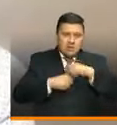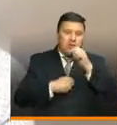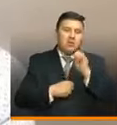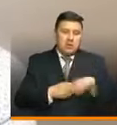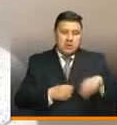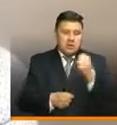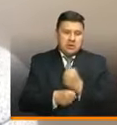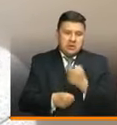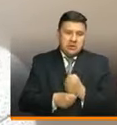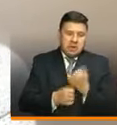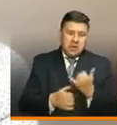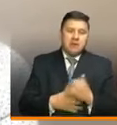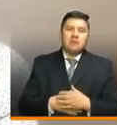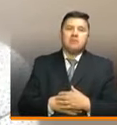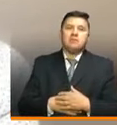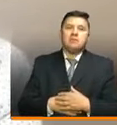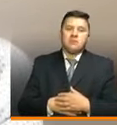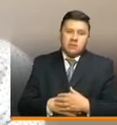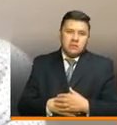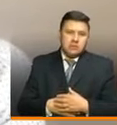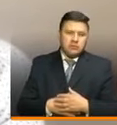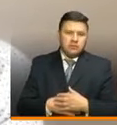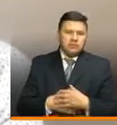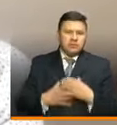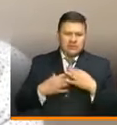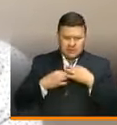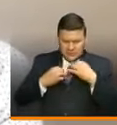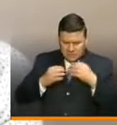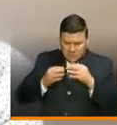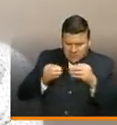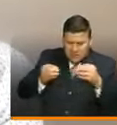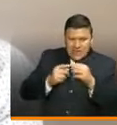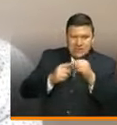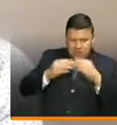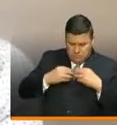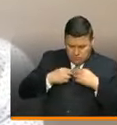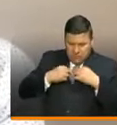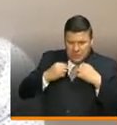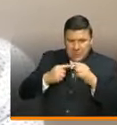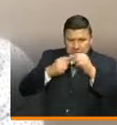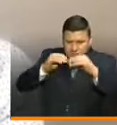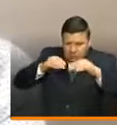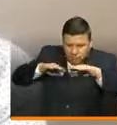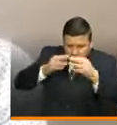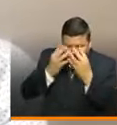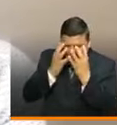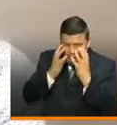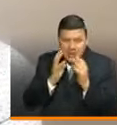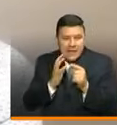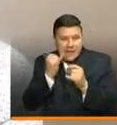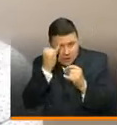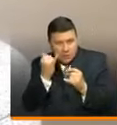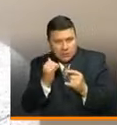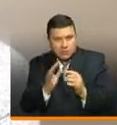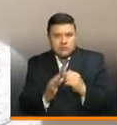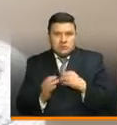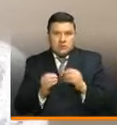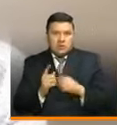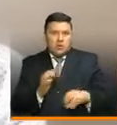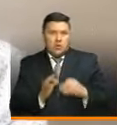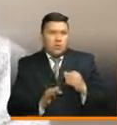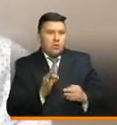estamos trabajando en este momento con textiles especiales y con materiales especiales. Y yo diría que con esto seguramente vamos a poder cuidarnos